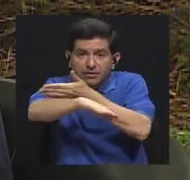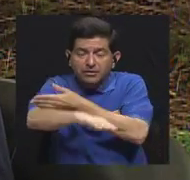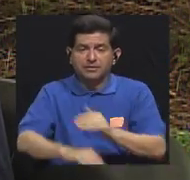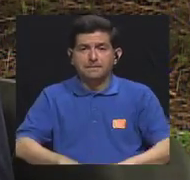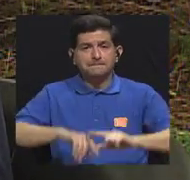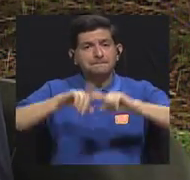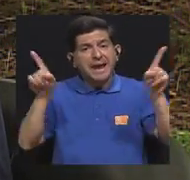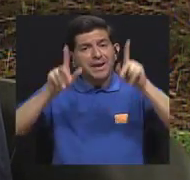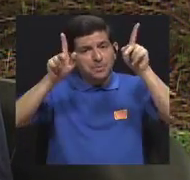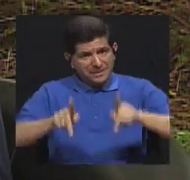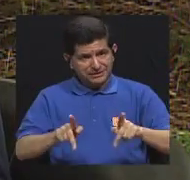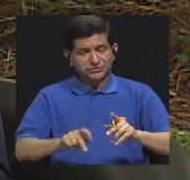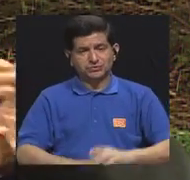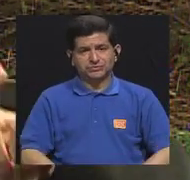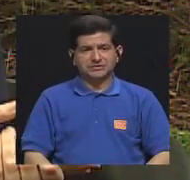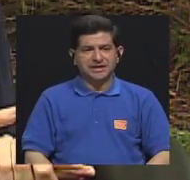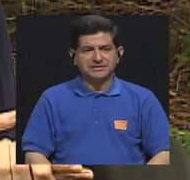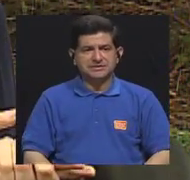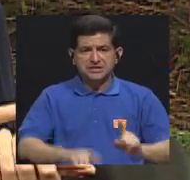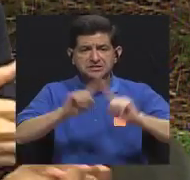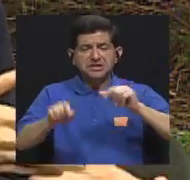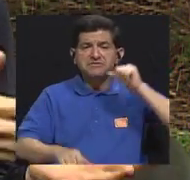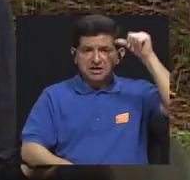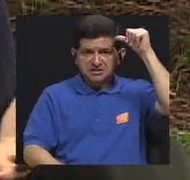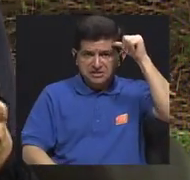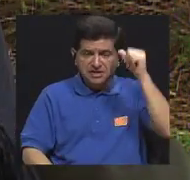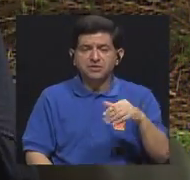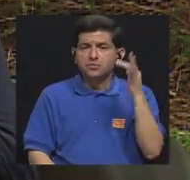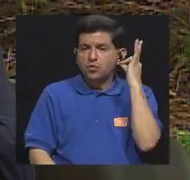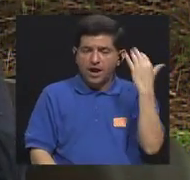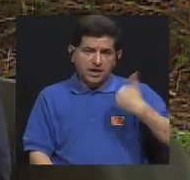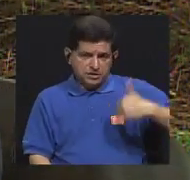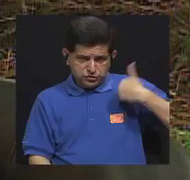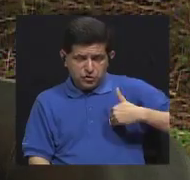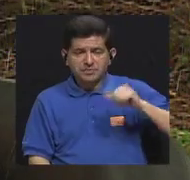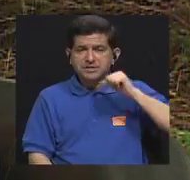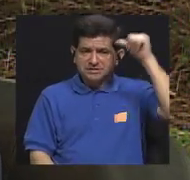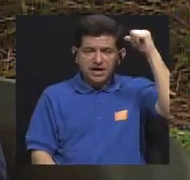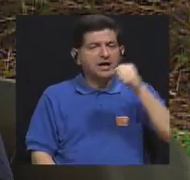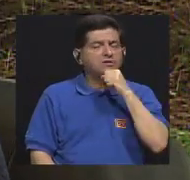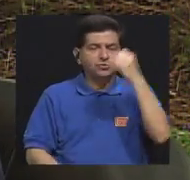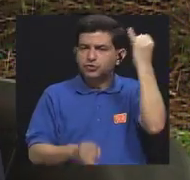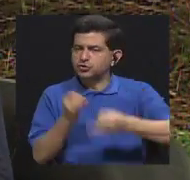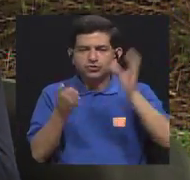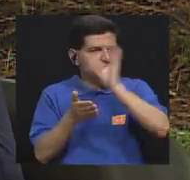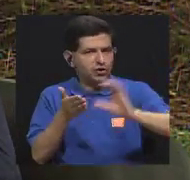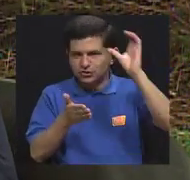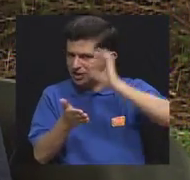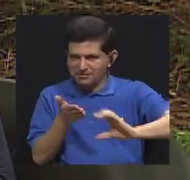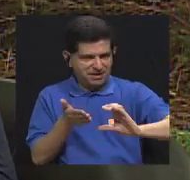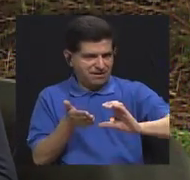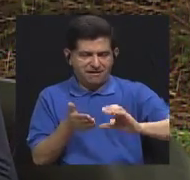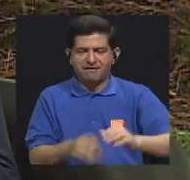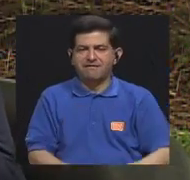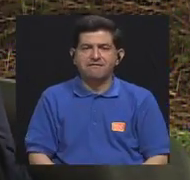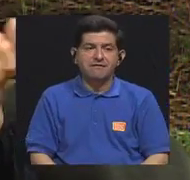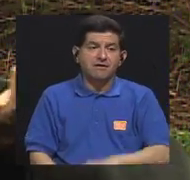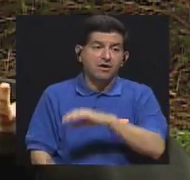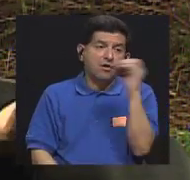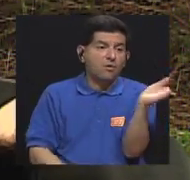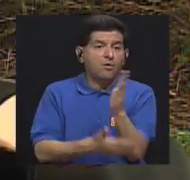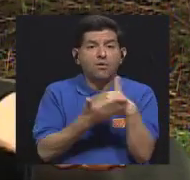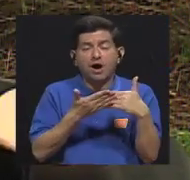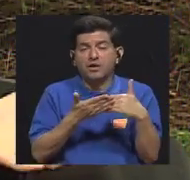mejor. Sin embargo, hay personas, muchas adultas y adultos mayores que no terminaron su colegio